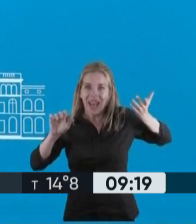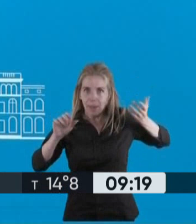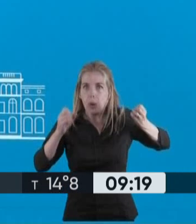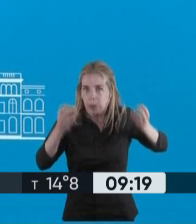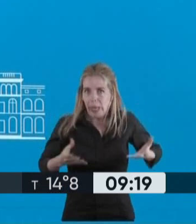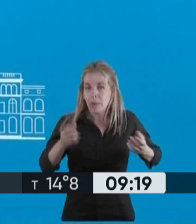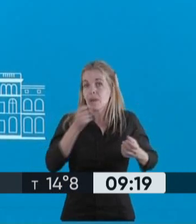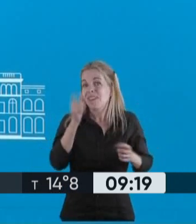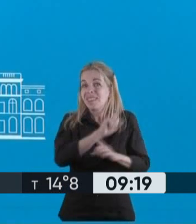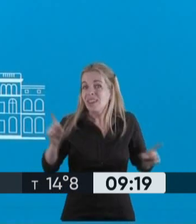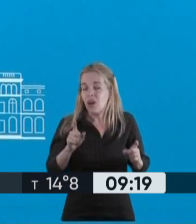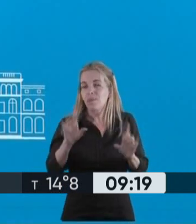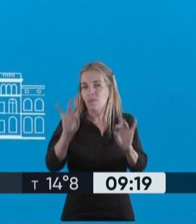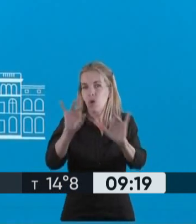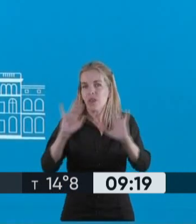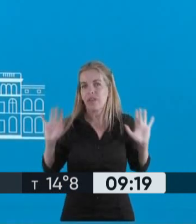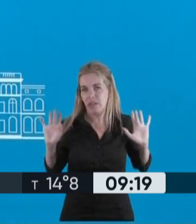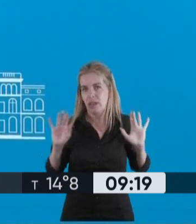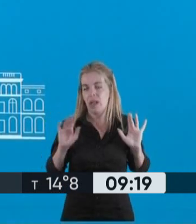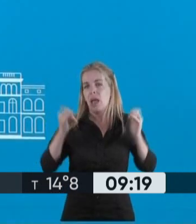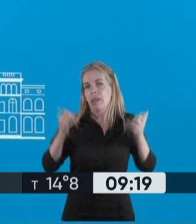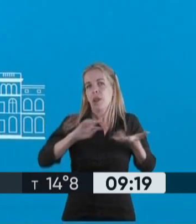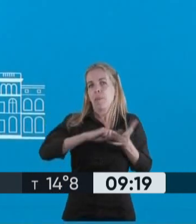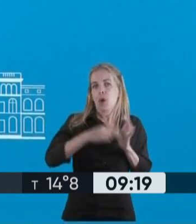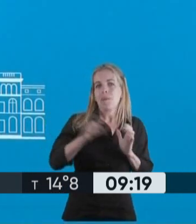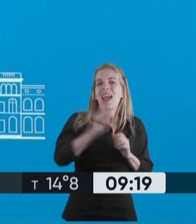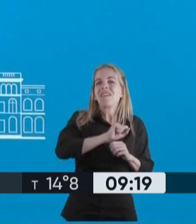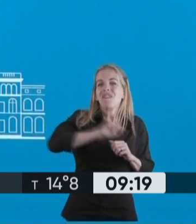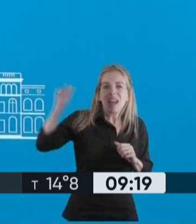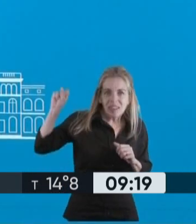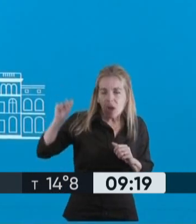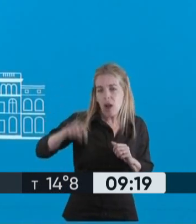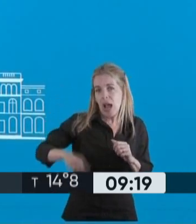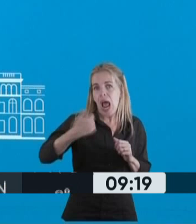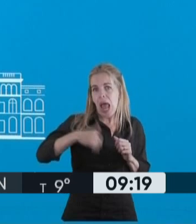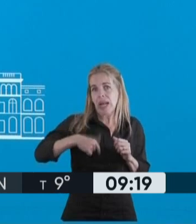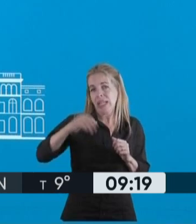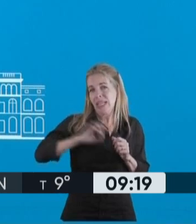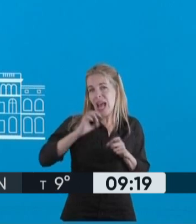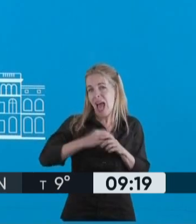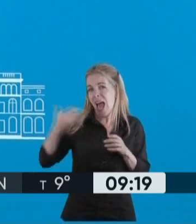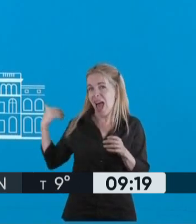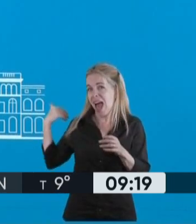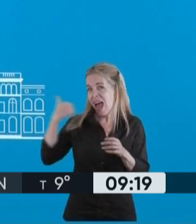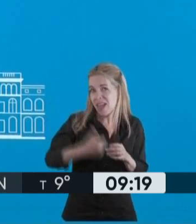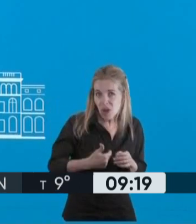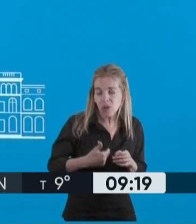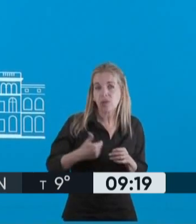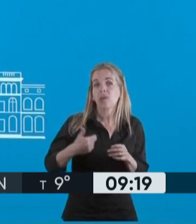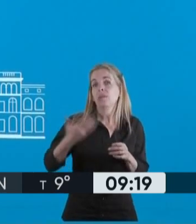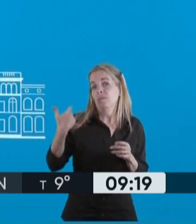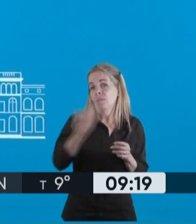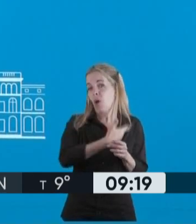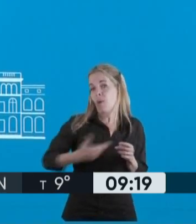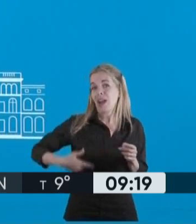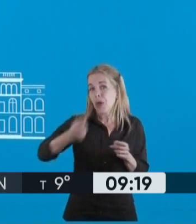alcanzar. Tengamos en cuenta que no solo tenemos el problema de la inflación que viene siendo estructural en la Argentina en los últimos años, que terminó el gobierno de